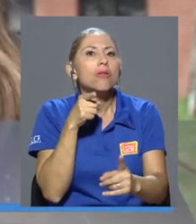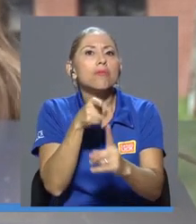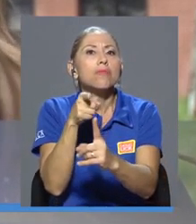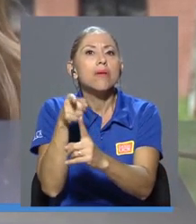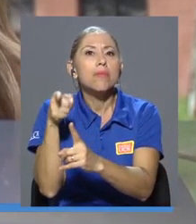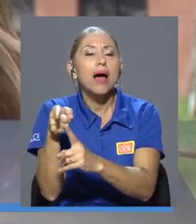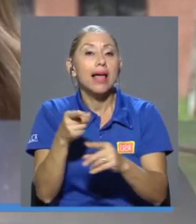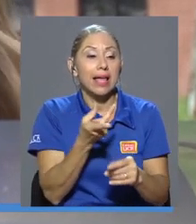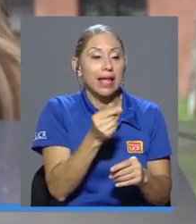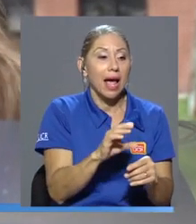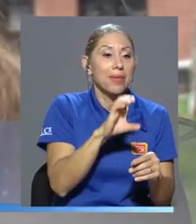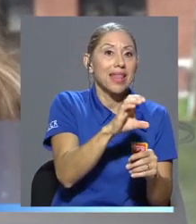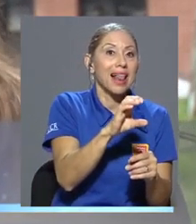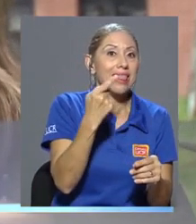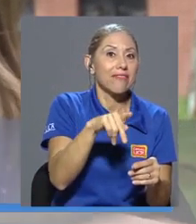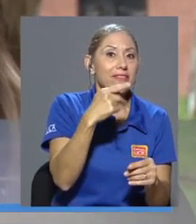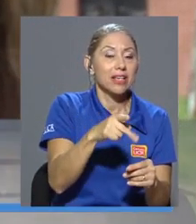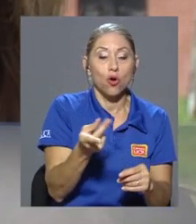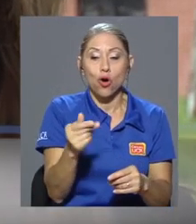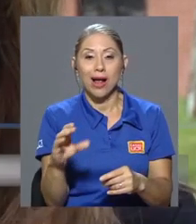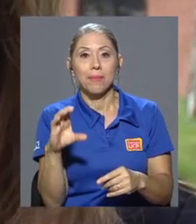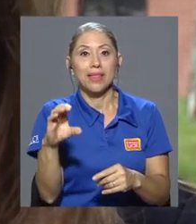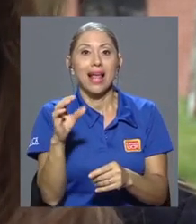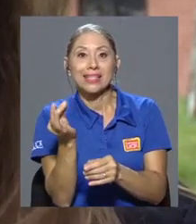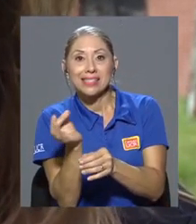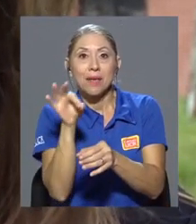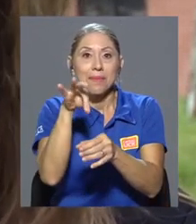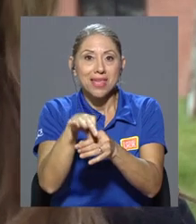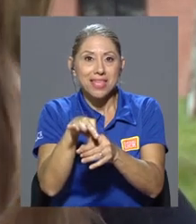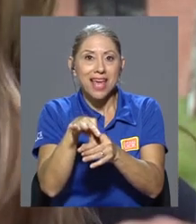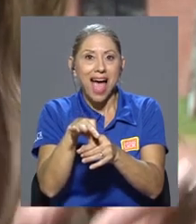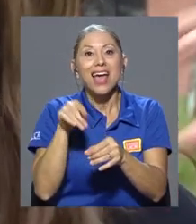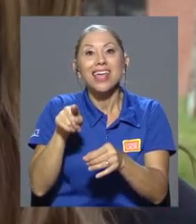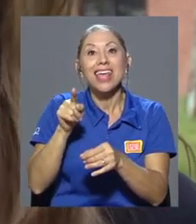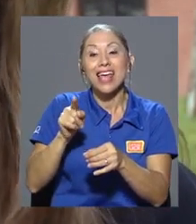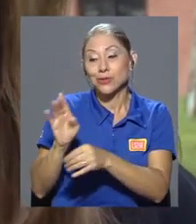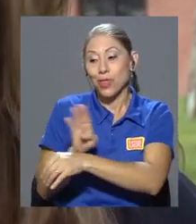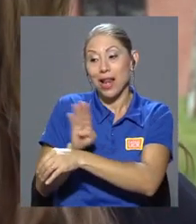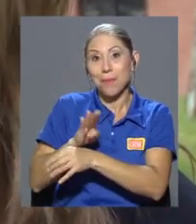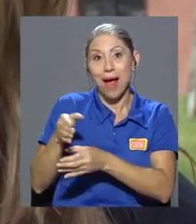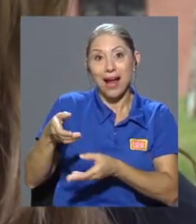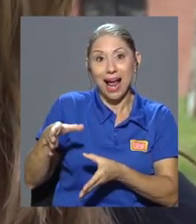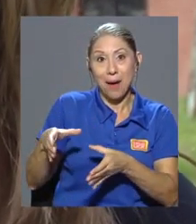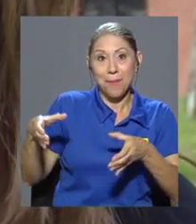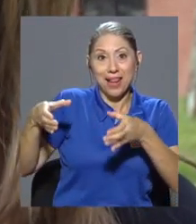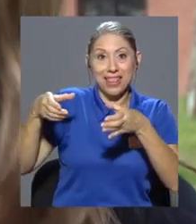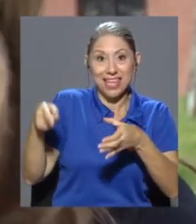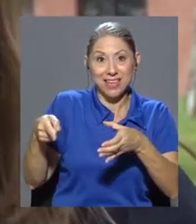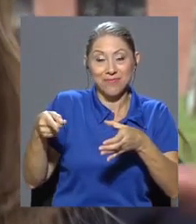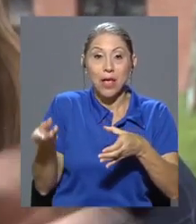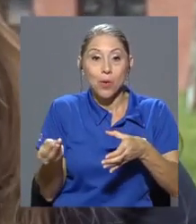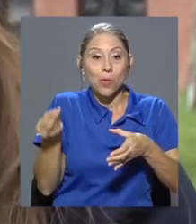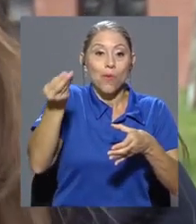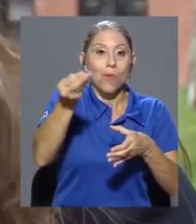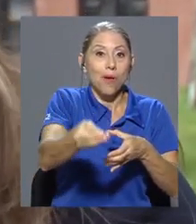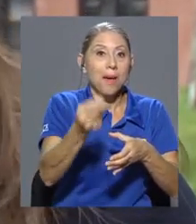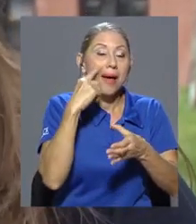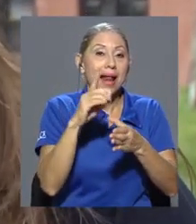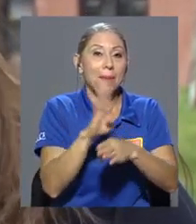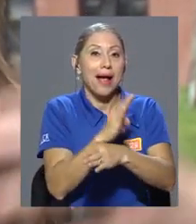el capital de riesgo y capital semilla que va a salir del banca maletín contemplado en el sistema banca para el desarrollo, y